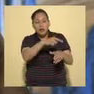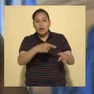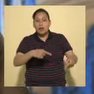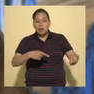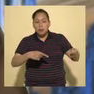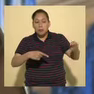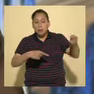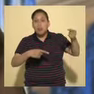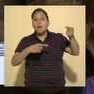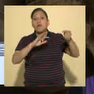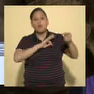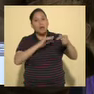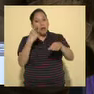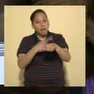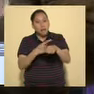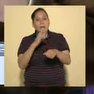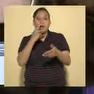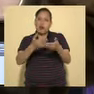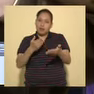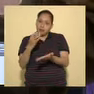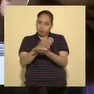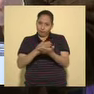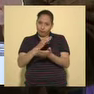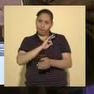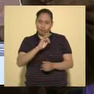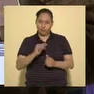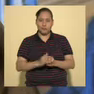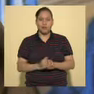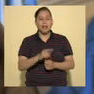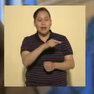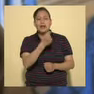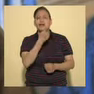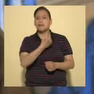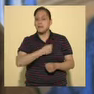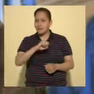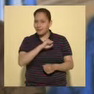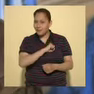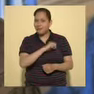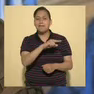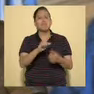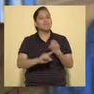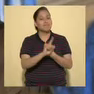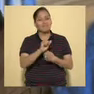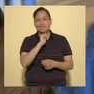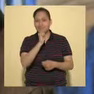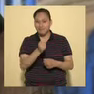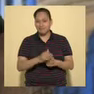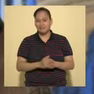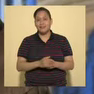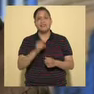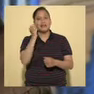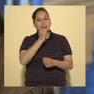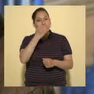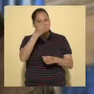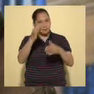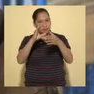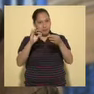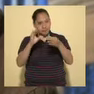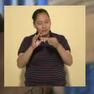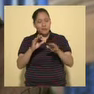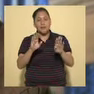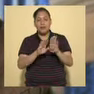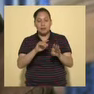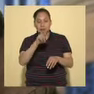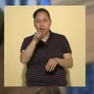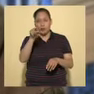podemos corregir fácilmente y vamos a tener niños sanos sin ningún problema. Y cabe hacer mención que